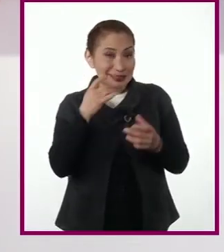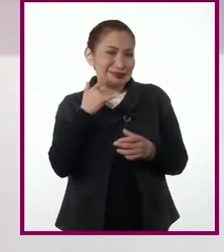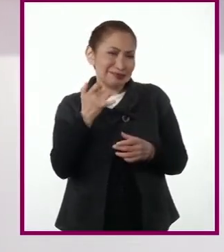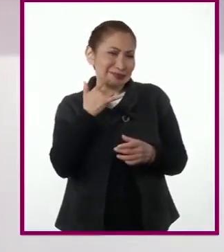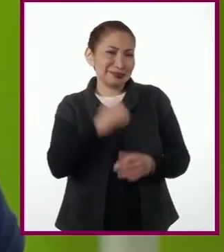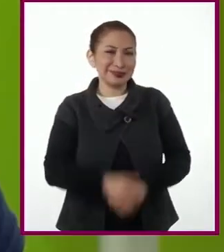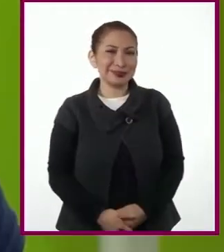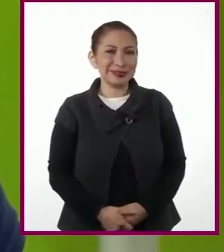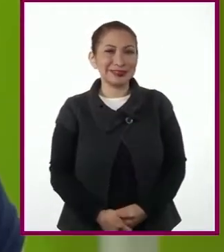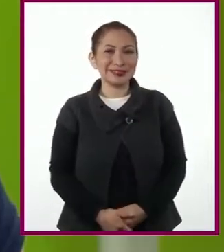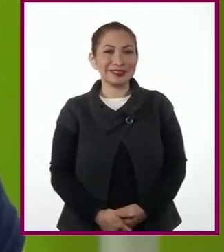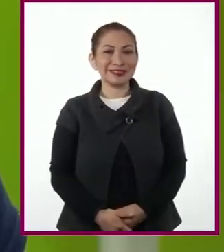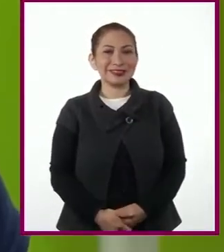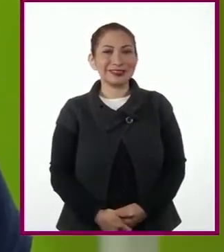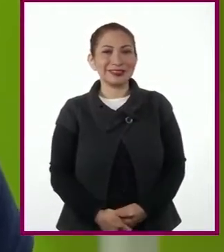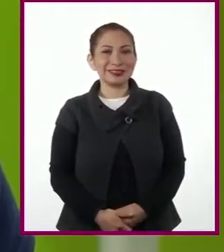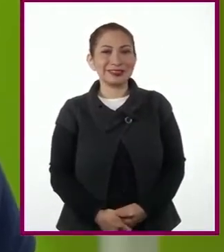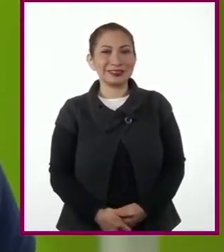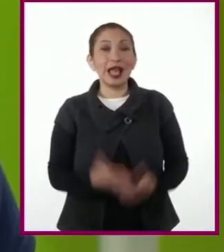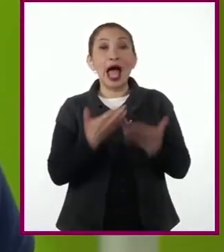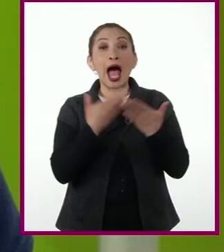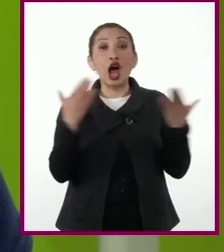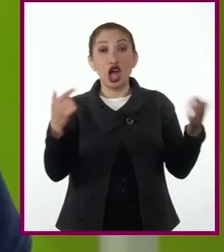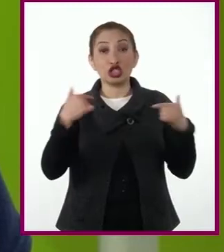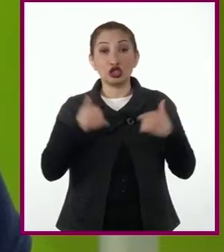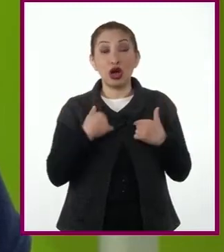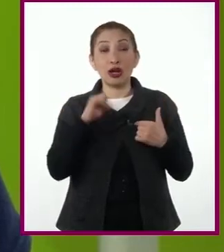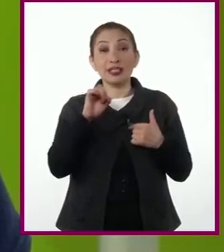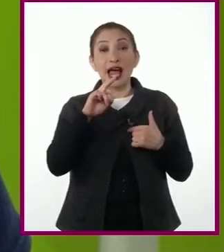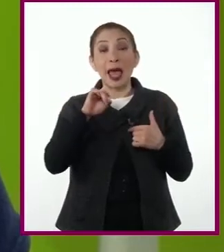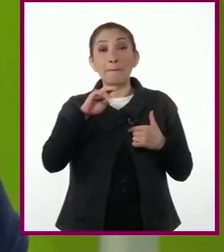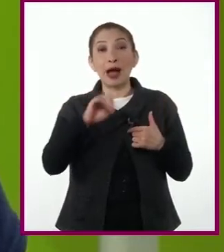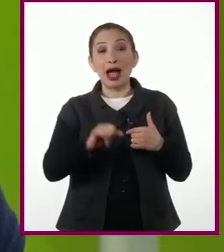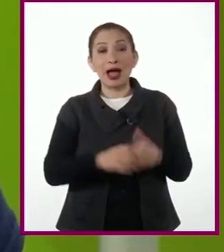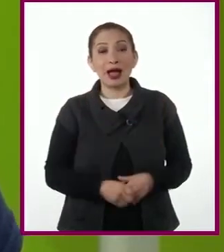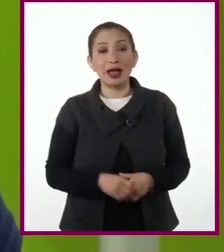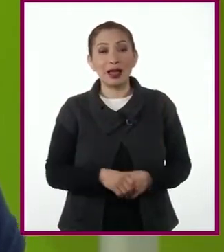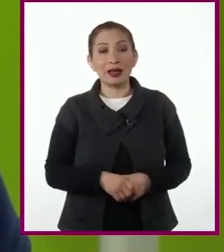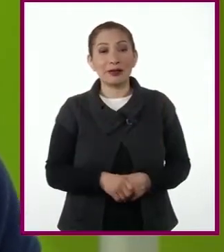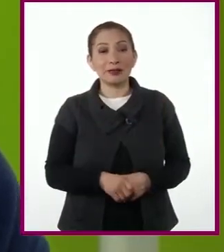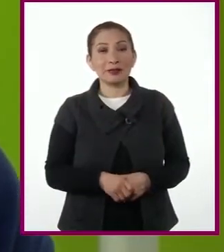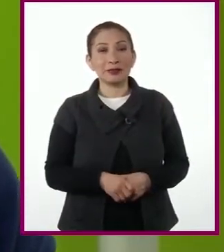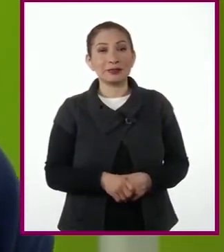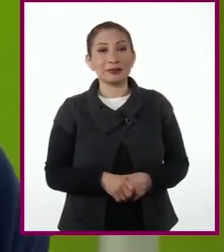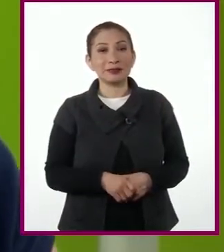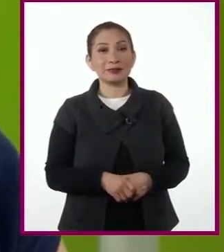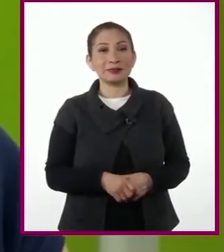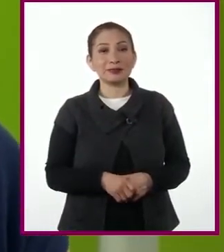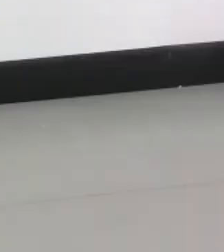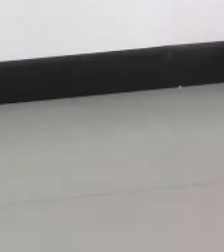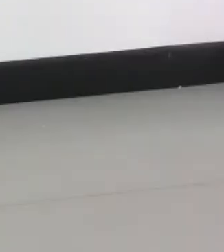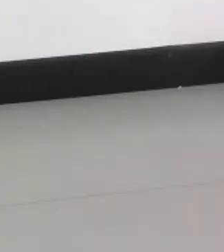Inténtenlo. Ahora interpretaré Saraband de Georg Friedrich Händel.